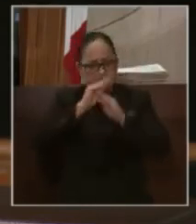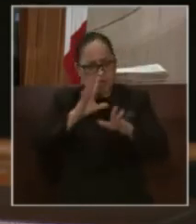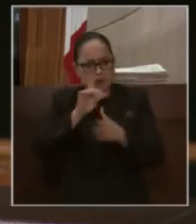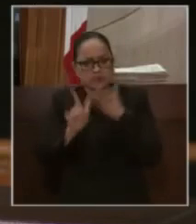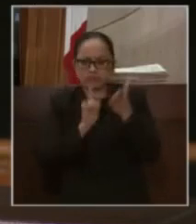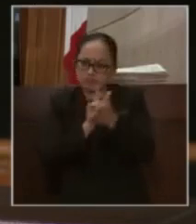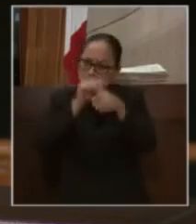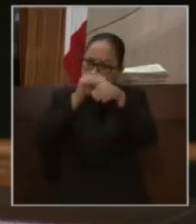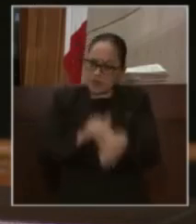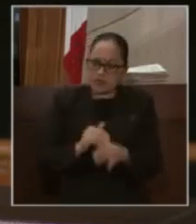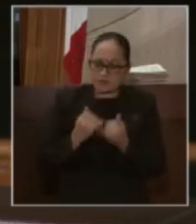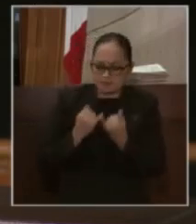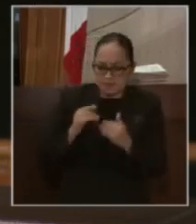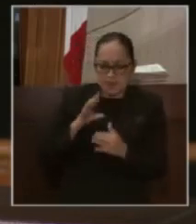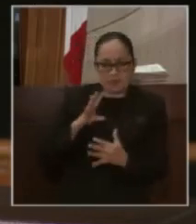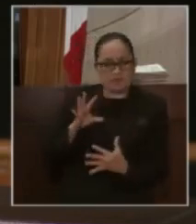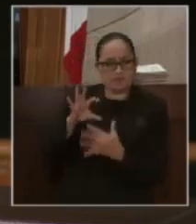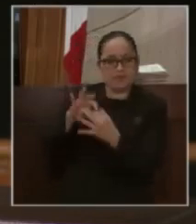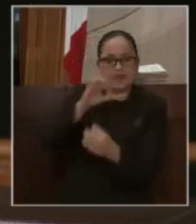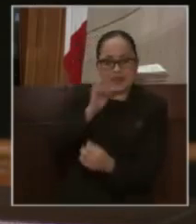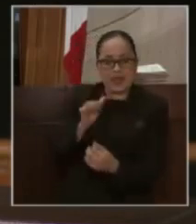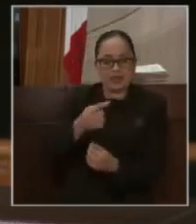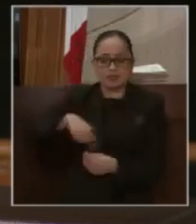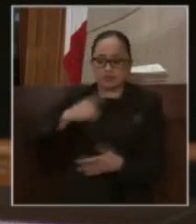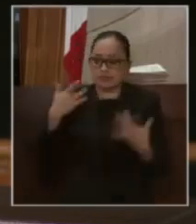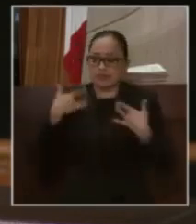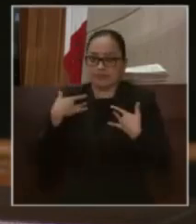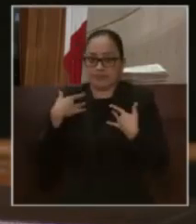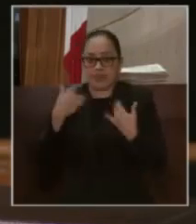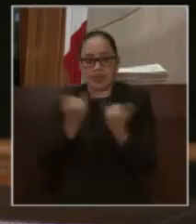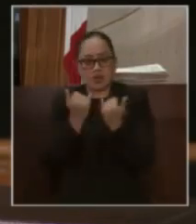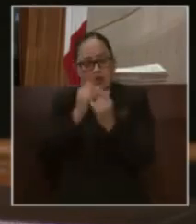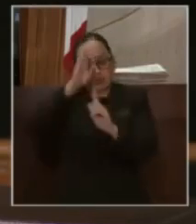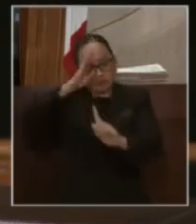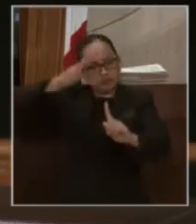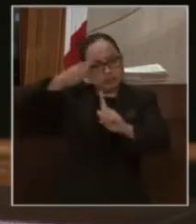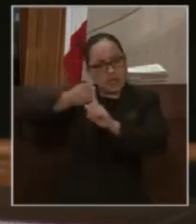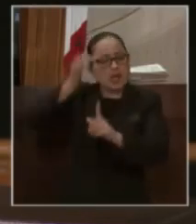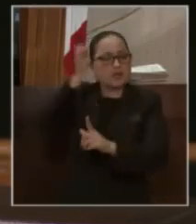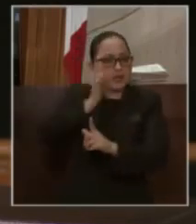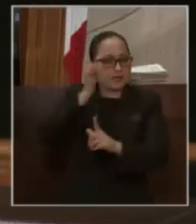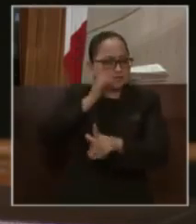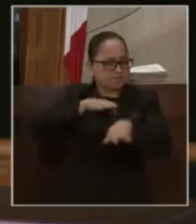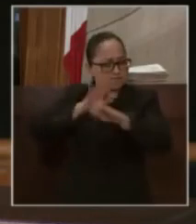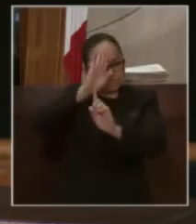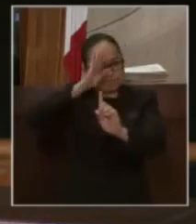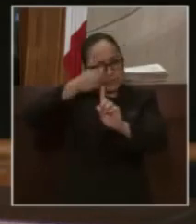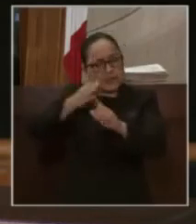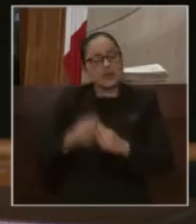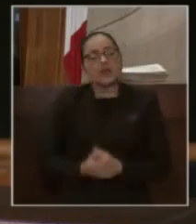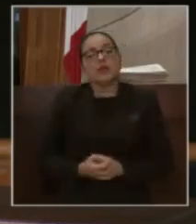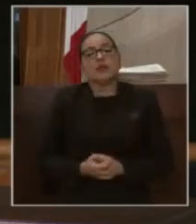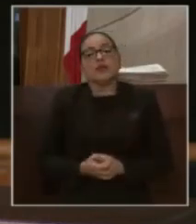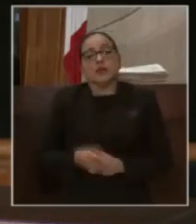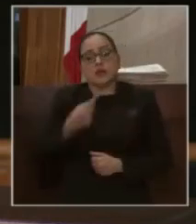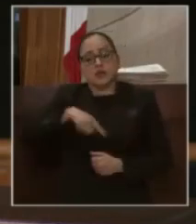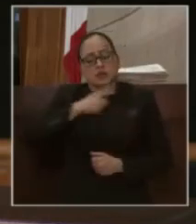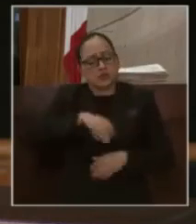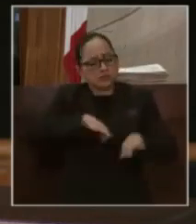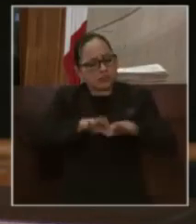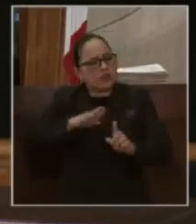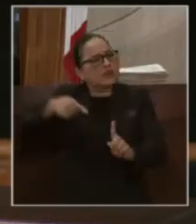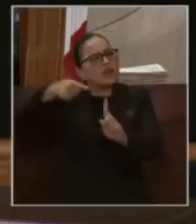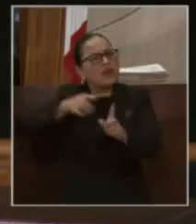certeza, legalidad, independencia, imparcialidad y objetividad. Nuestra labor fue encaminada